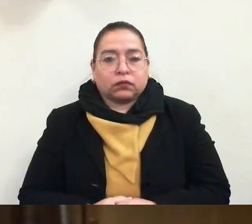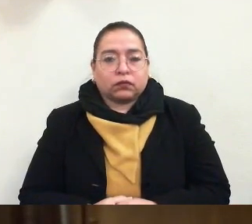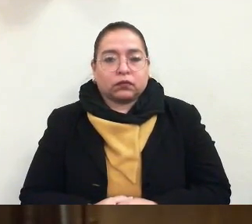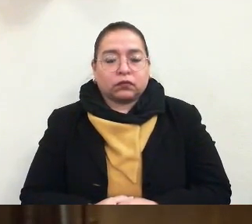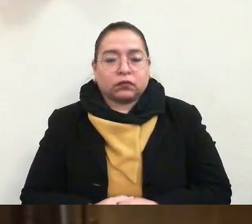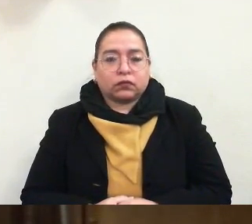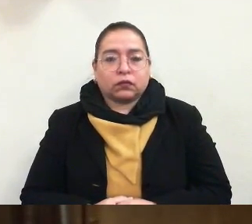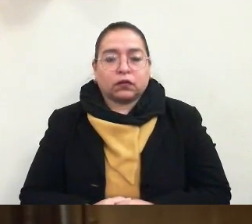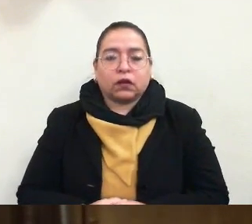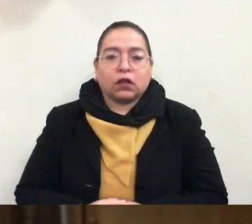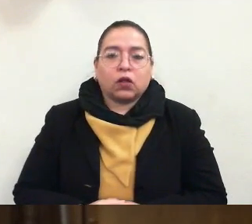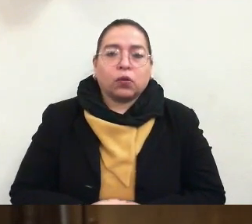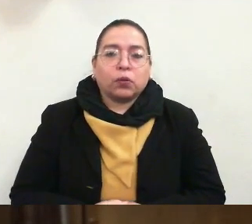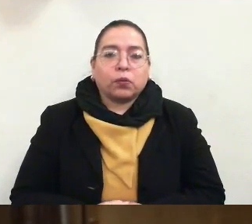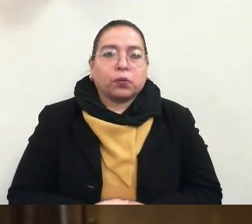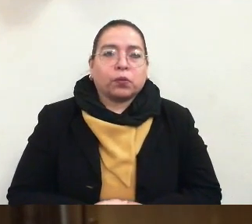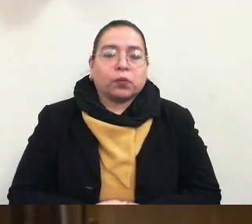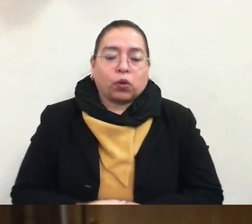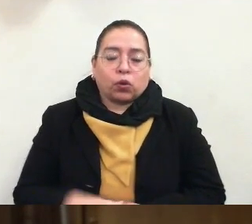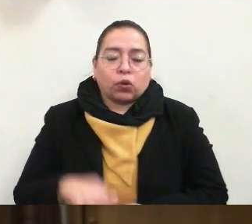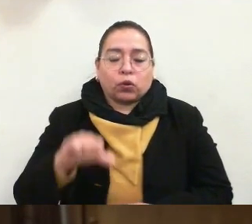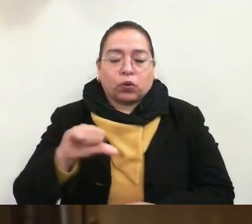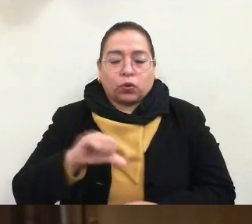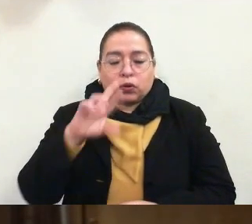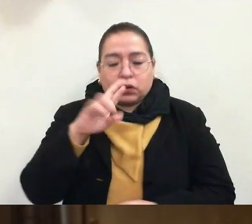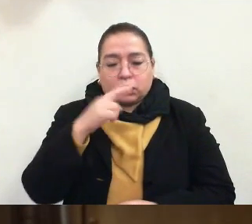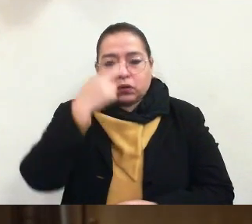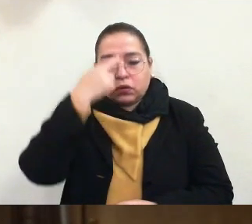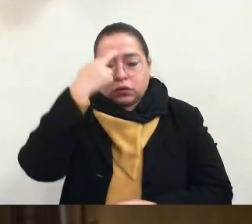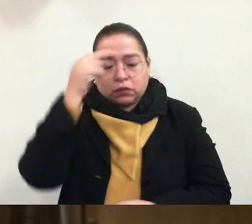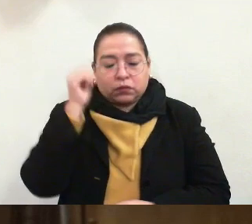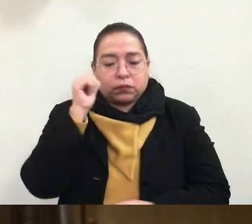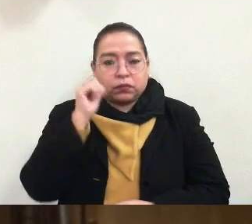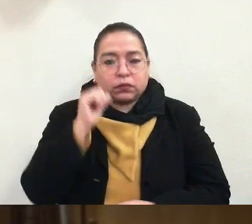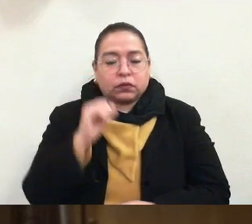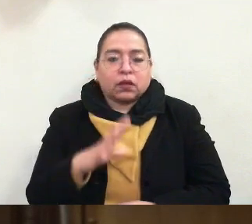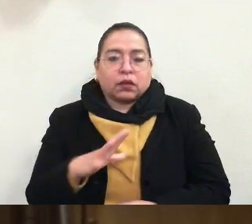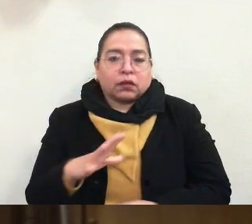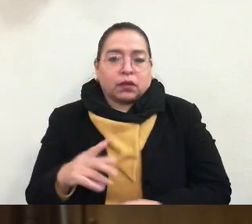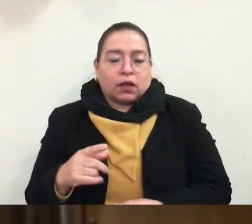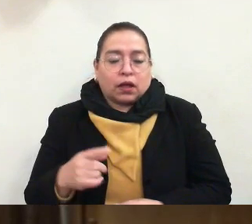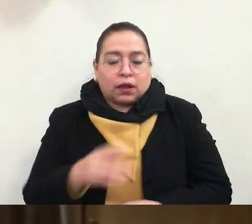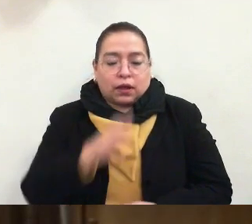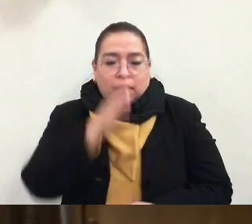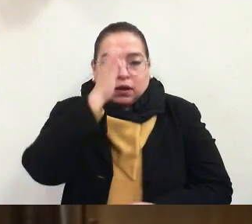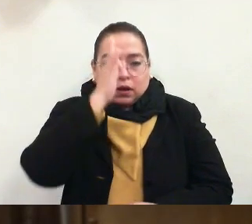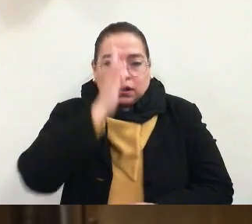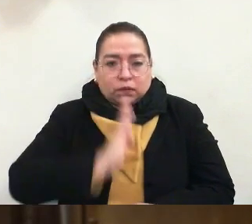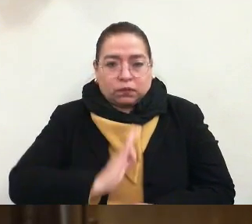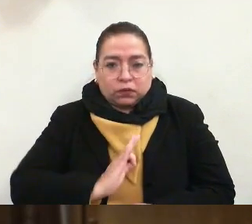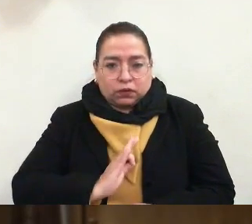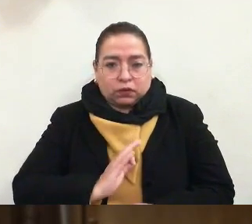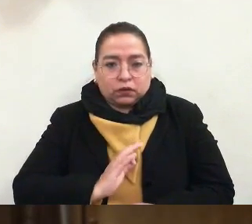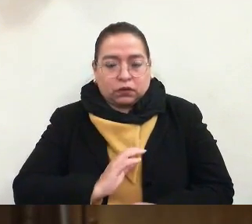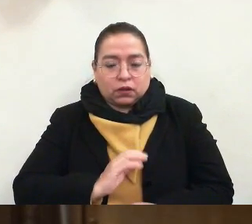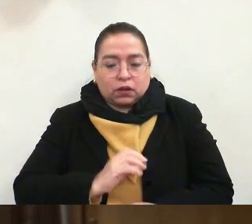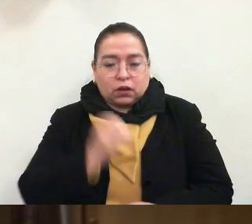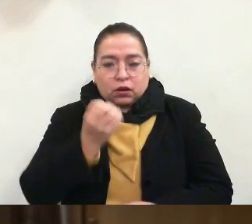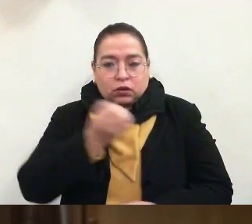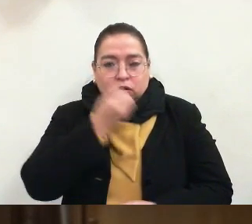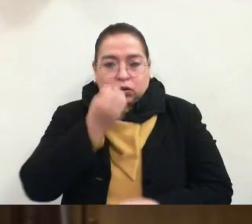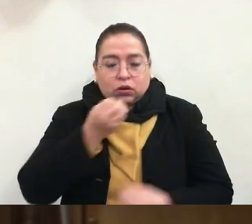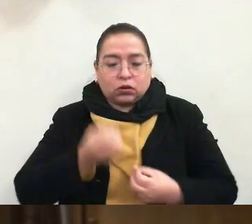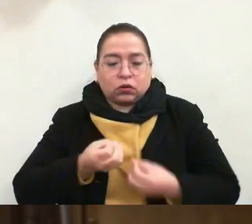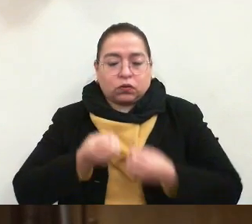Tendremos especialmente presentes a los y a las enfermas que están en casa o en